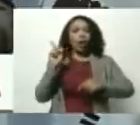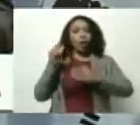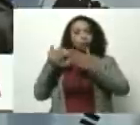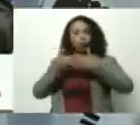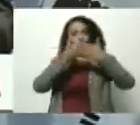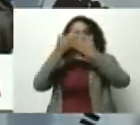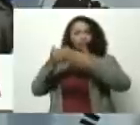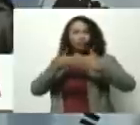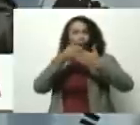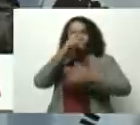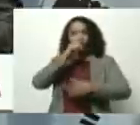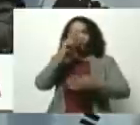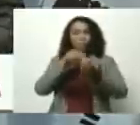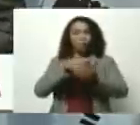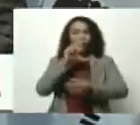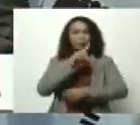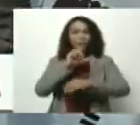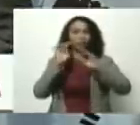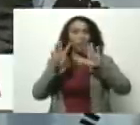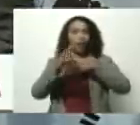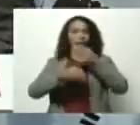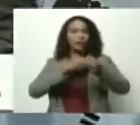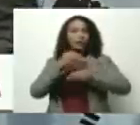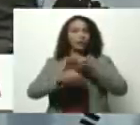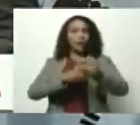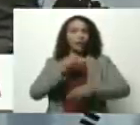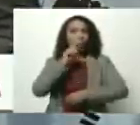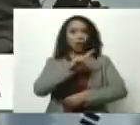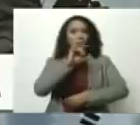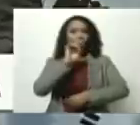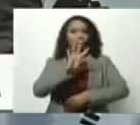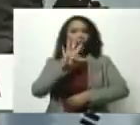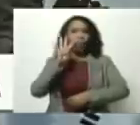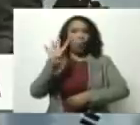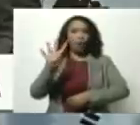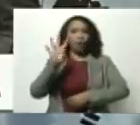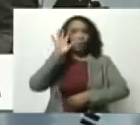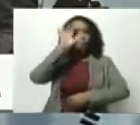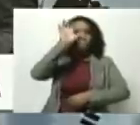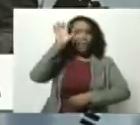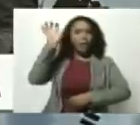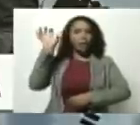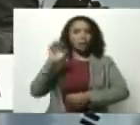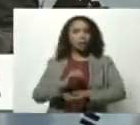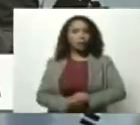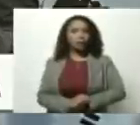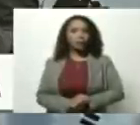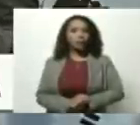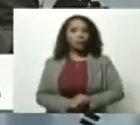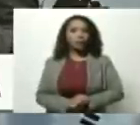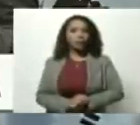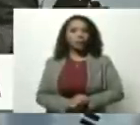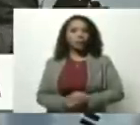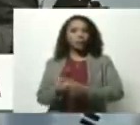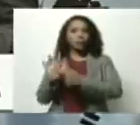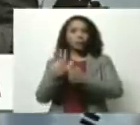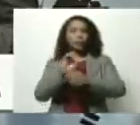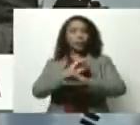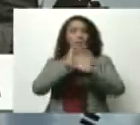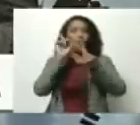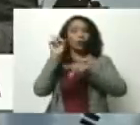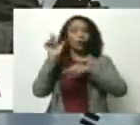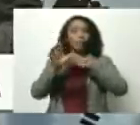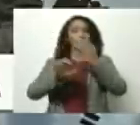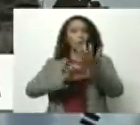año 2019, realizado en 144 países, reveló la magnitud de este